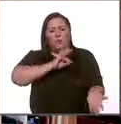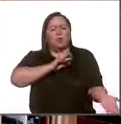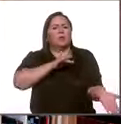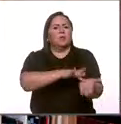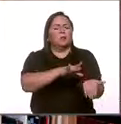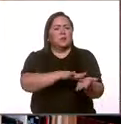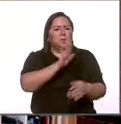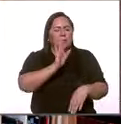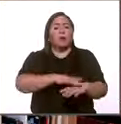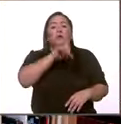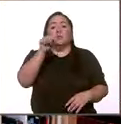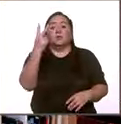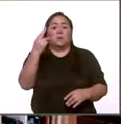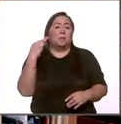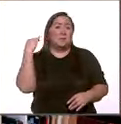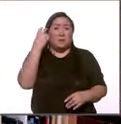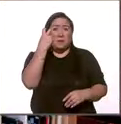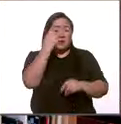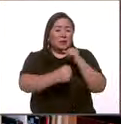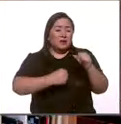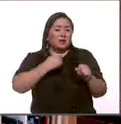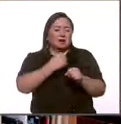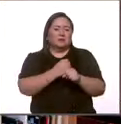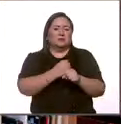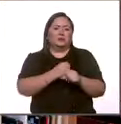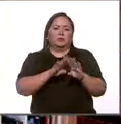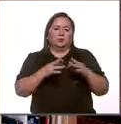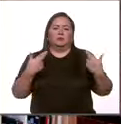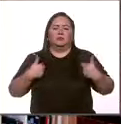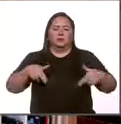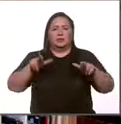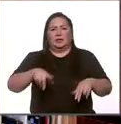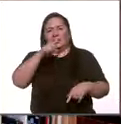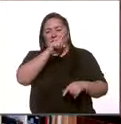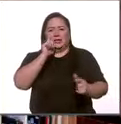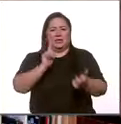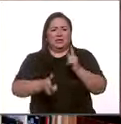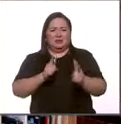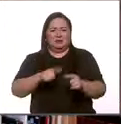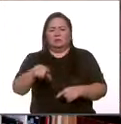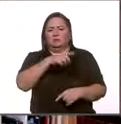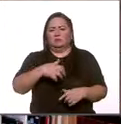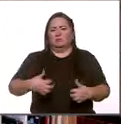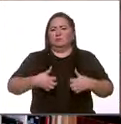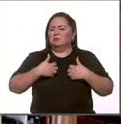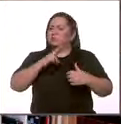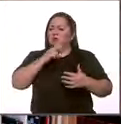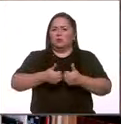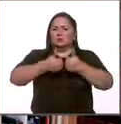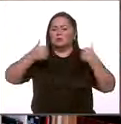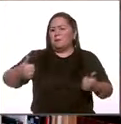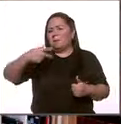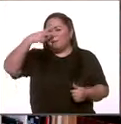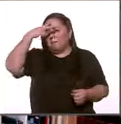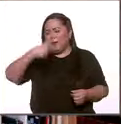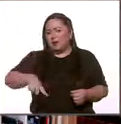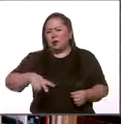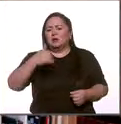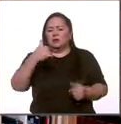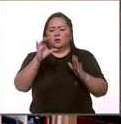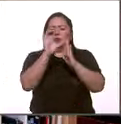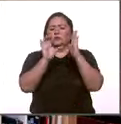El 2 de marzo de este año, los representantes de Texas proclamaron su separación de México y su